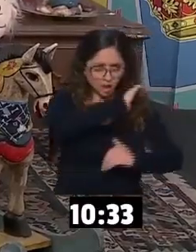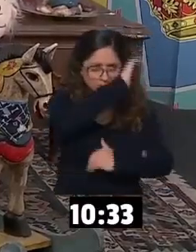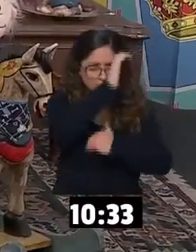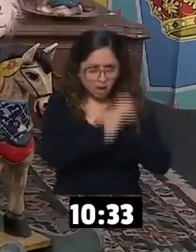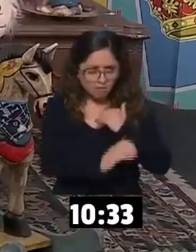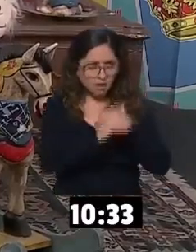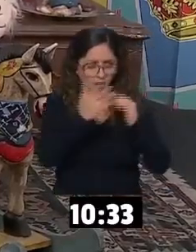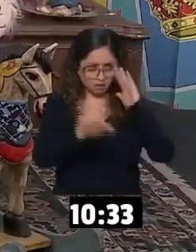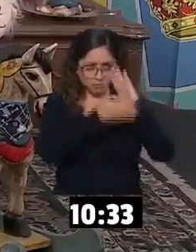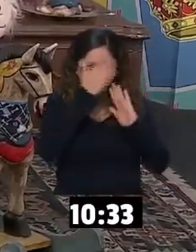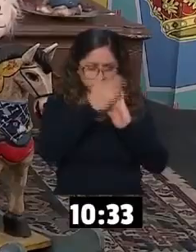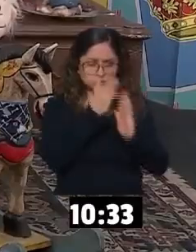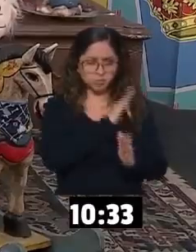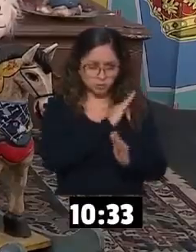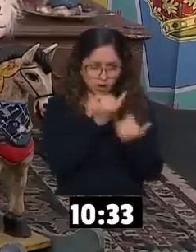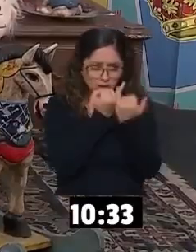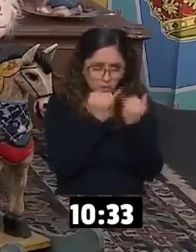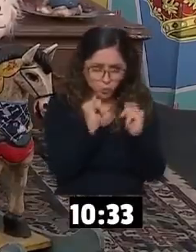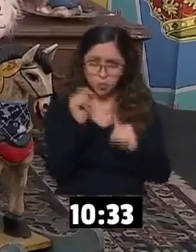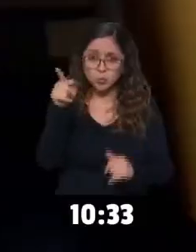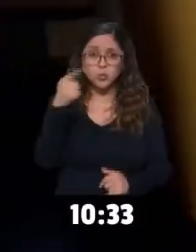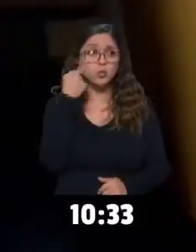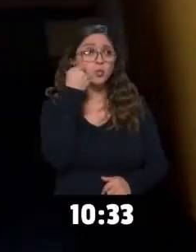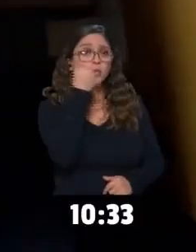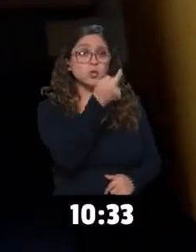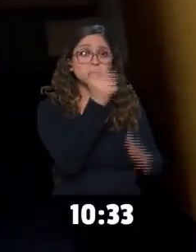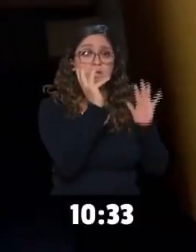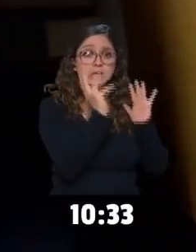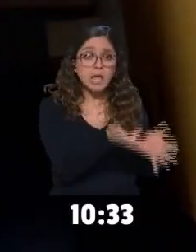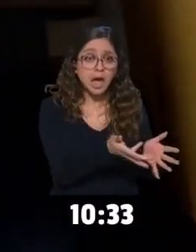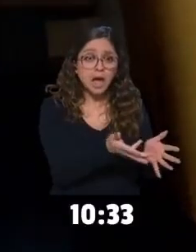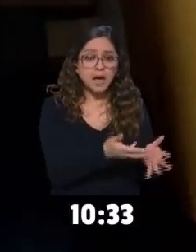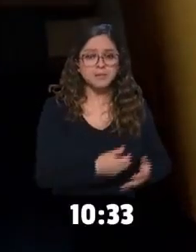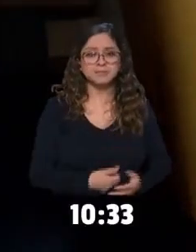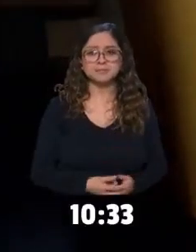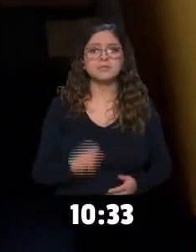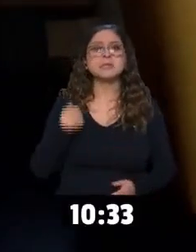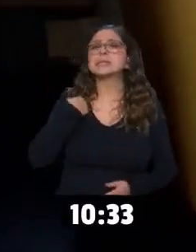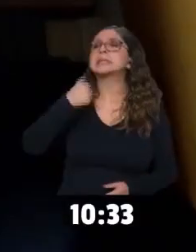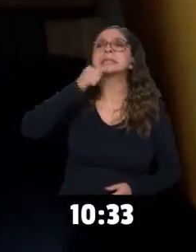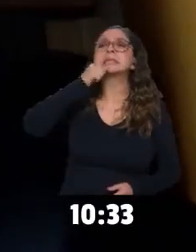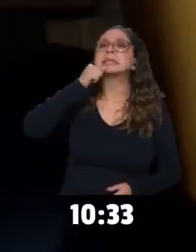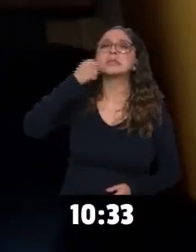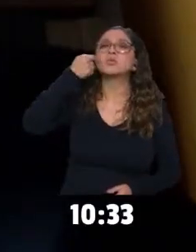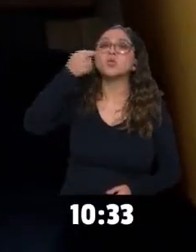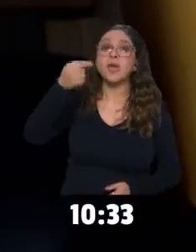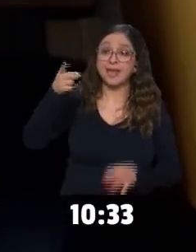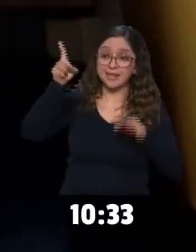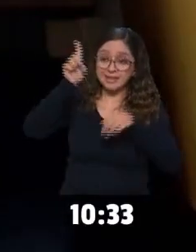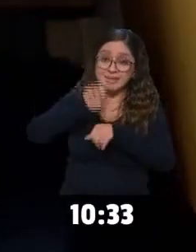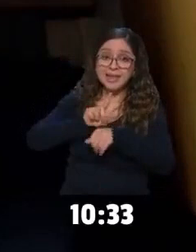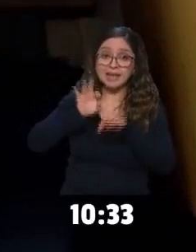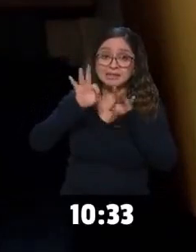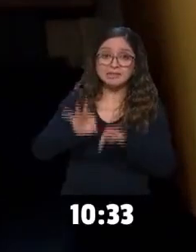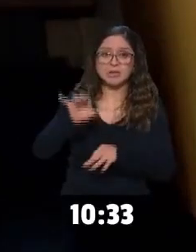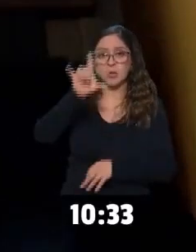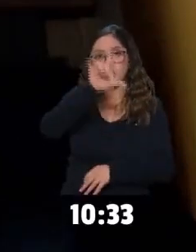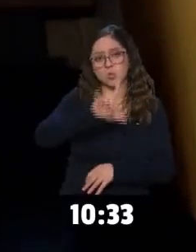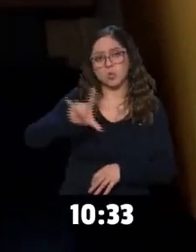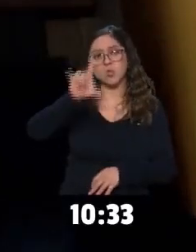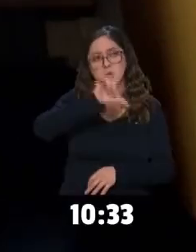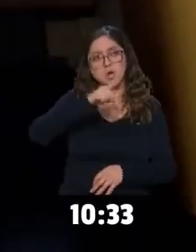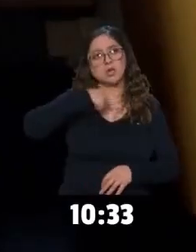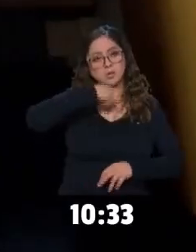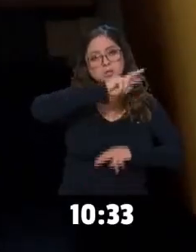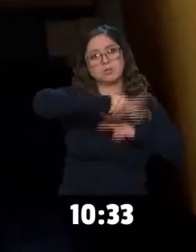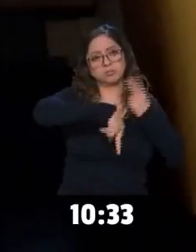vio, y le voy a preguntar algo. Yo lo veré el lunes. Lo va a ver el lunes. Pero, oiga. Pero he